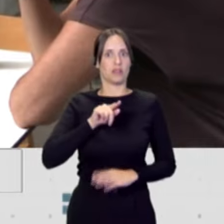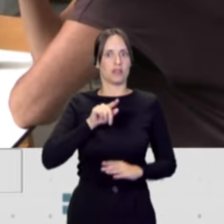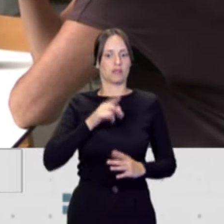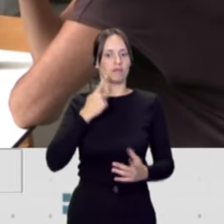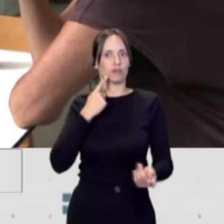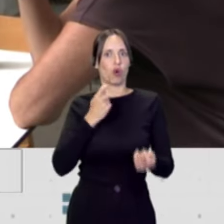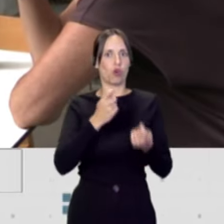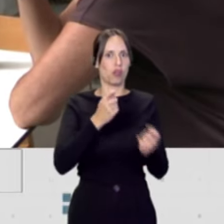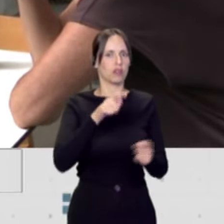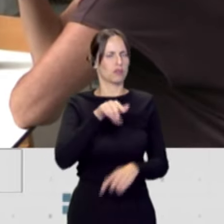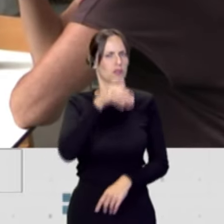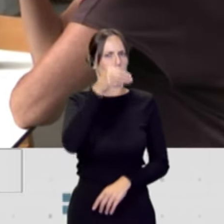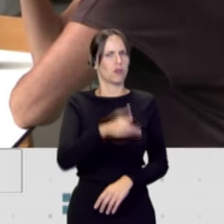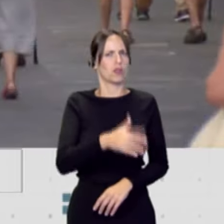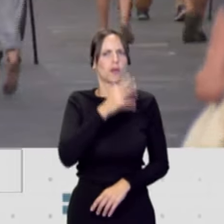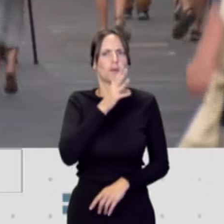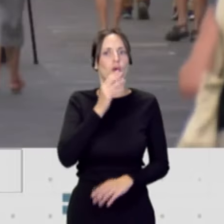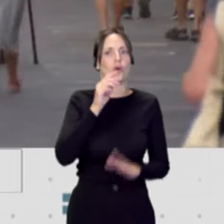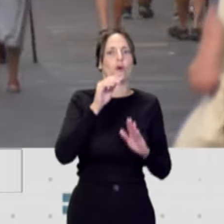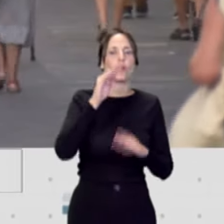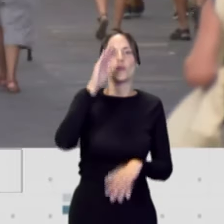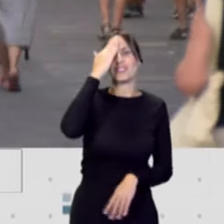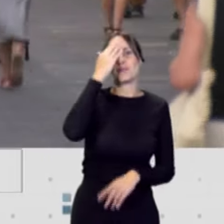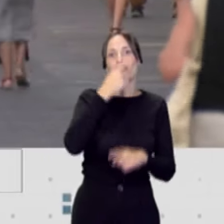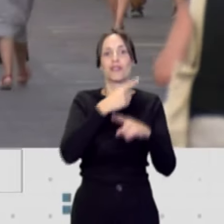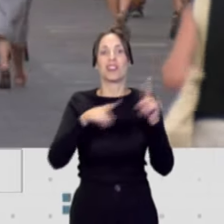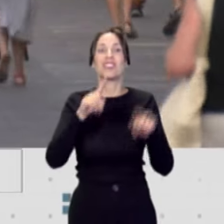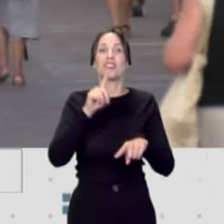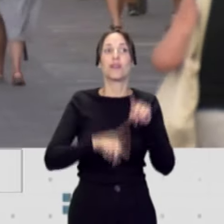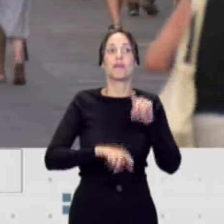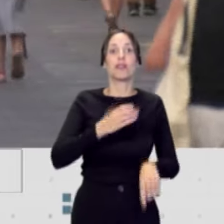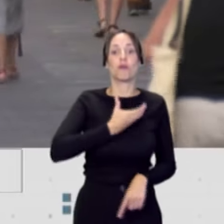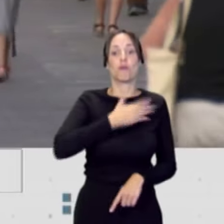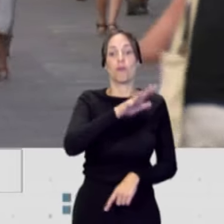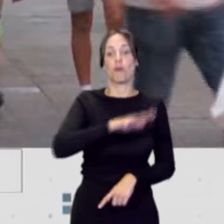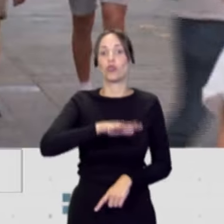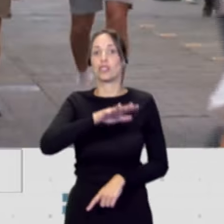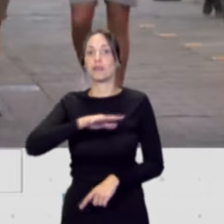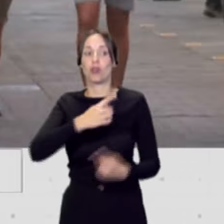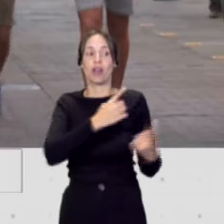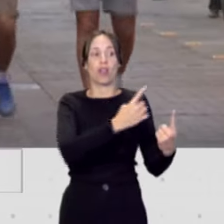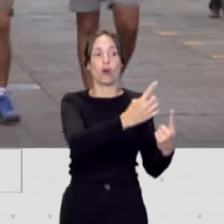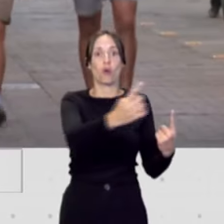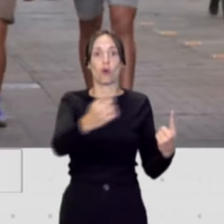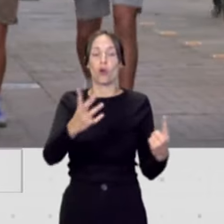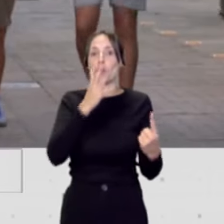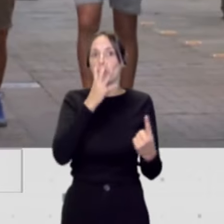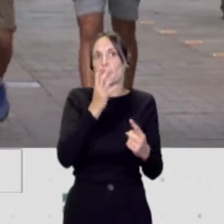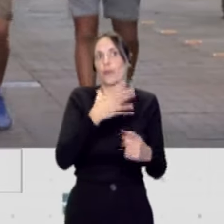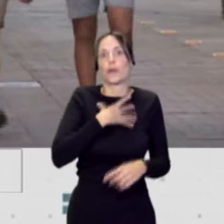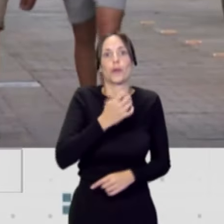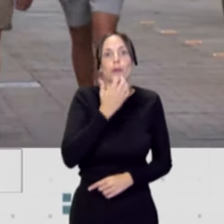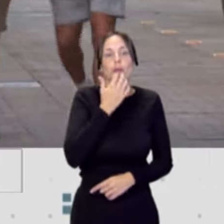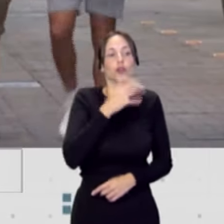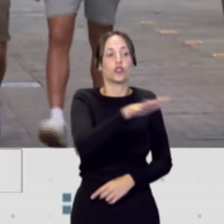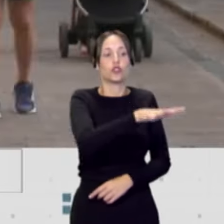con un principio también de diferenciación según los municipios, porque puede ser una oportunidad, municipios más despoblados en los que